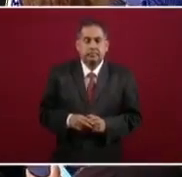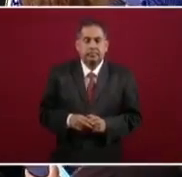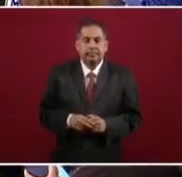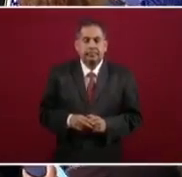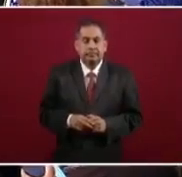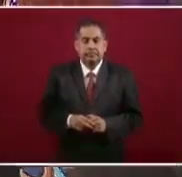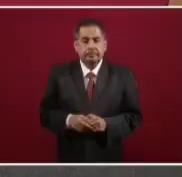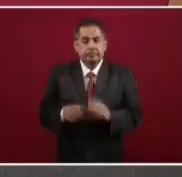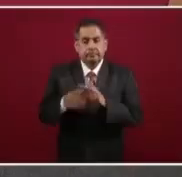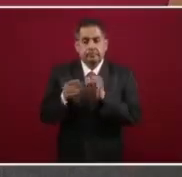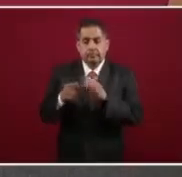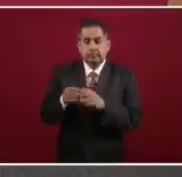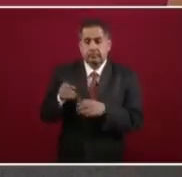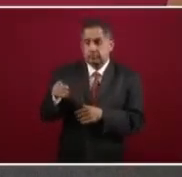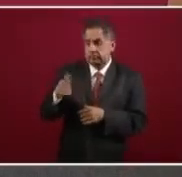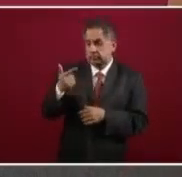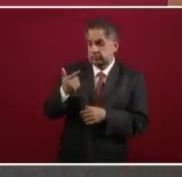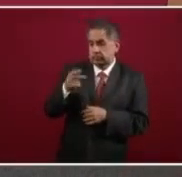y gustavo